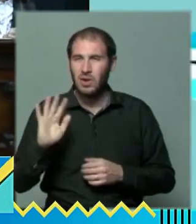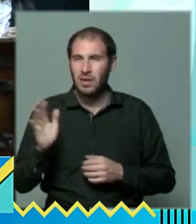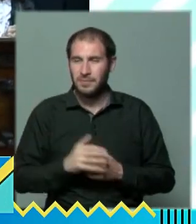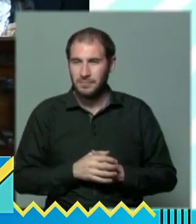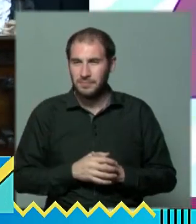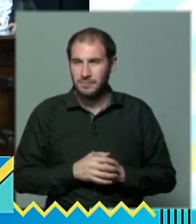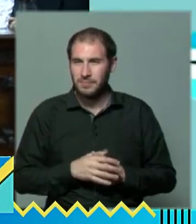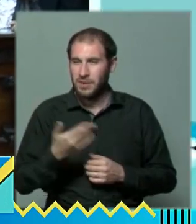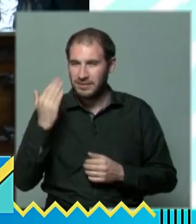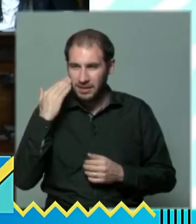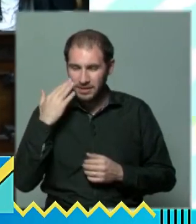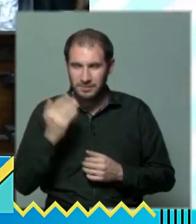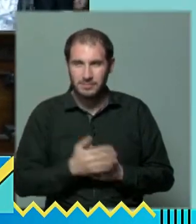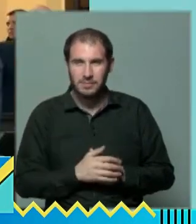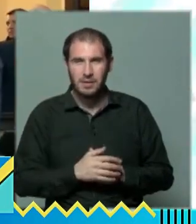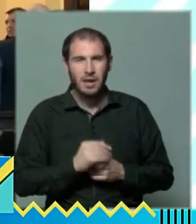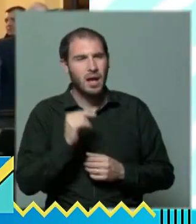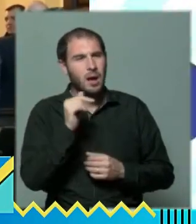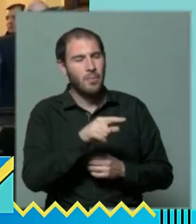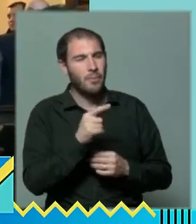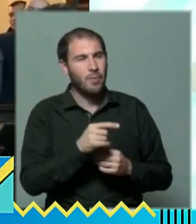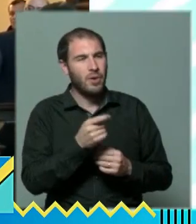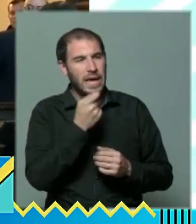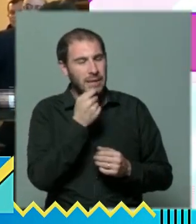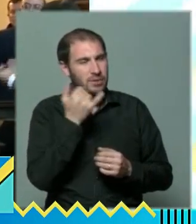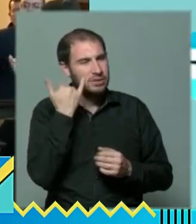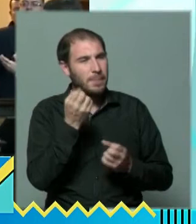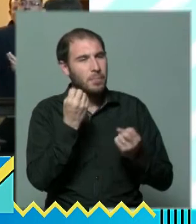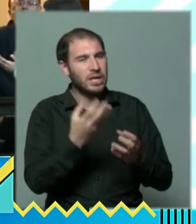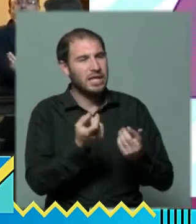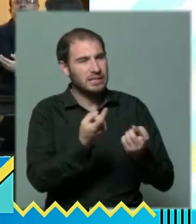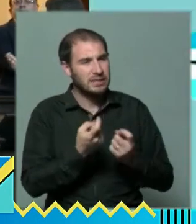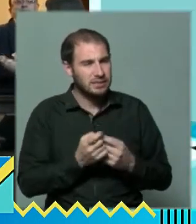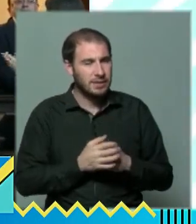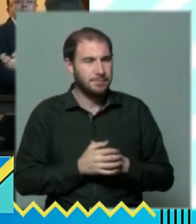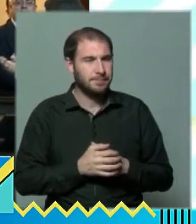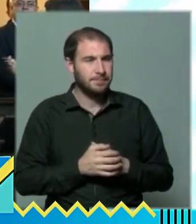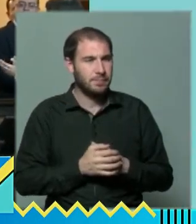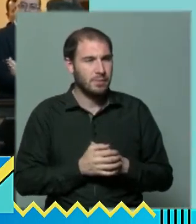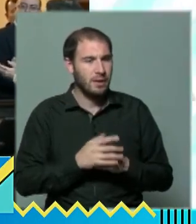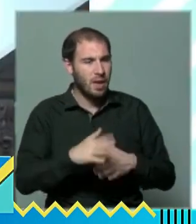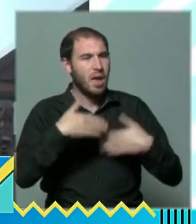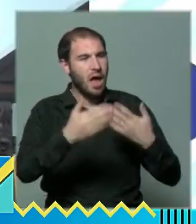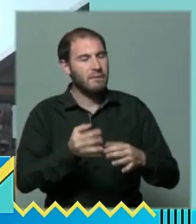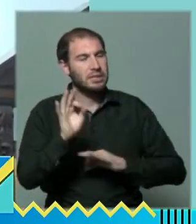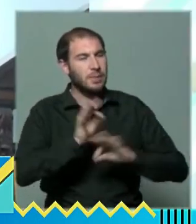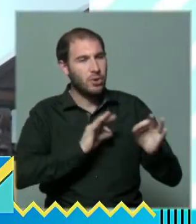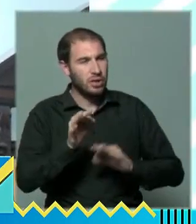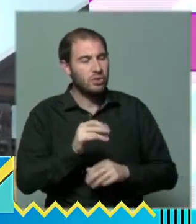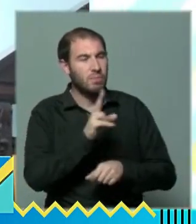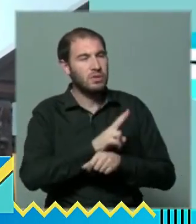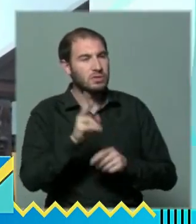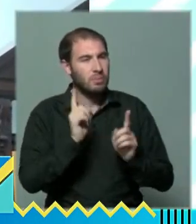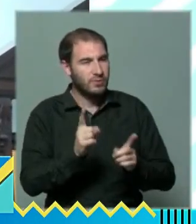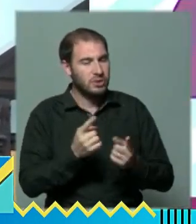Hola, Marcelo, buenas tardes. Ya estás ejemplificando por qué es necesario avanzar con este proyecto de protección